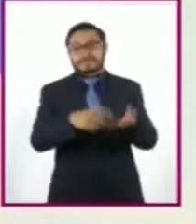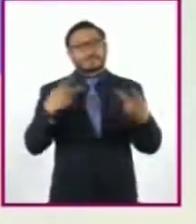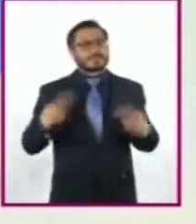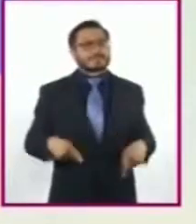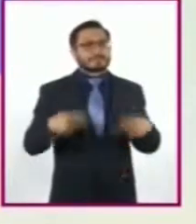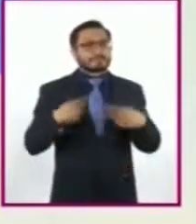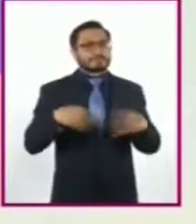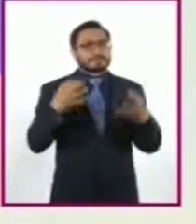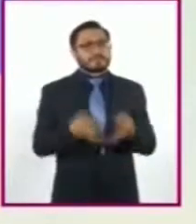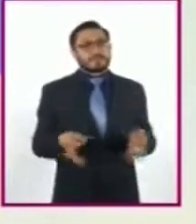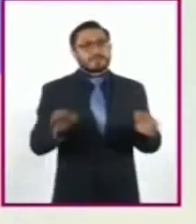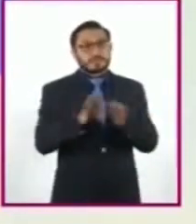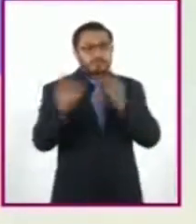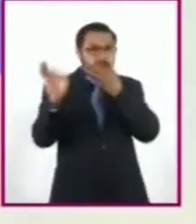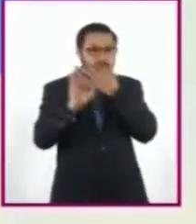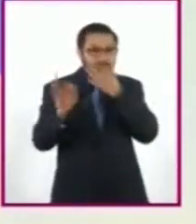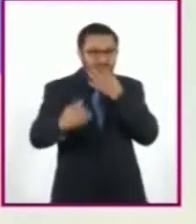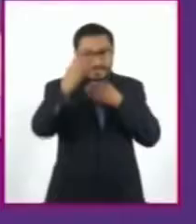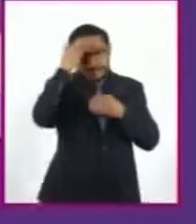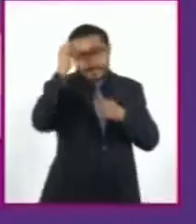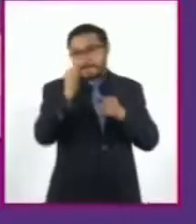ya conocen algunos de ellos.